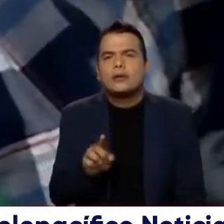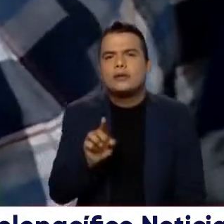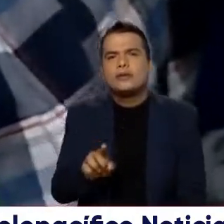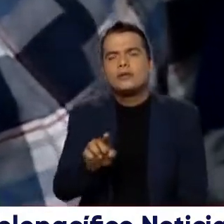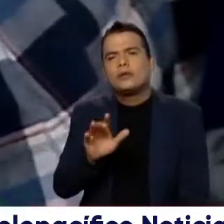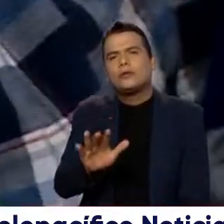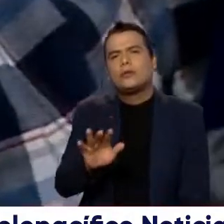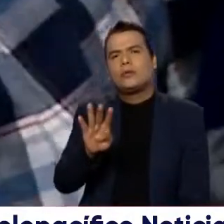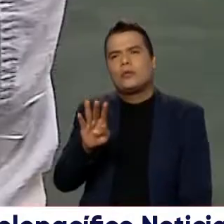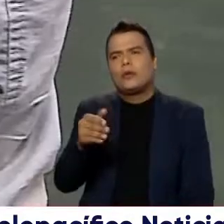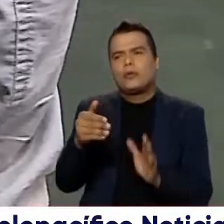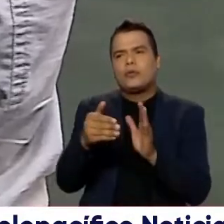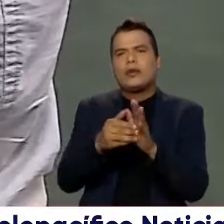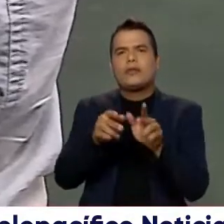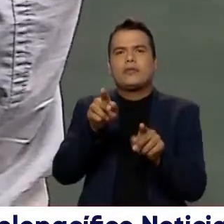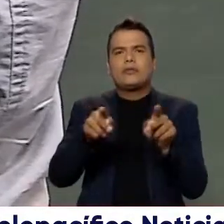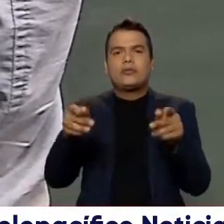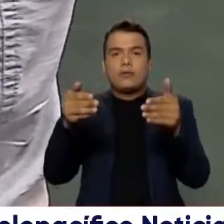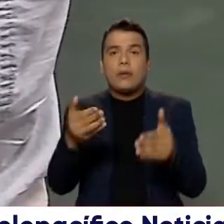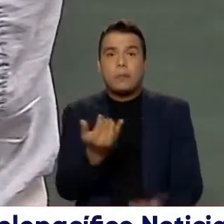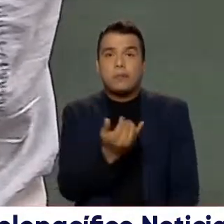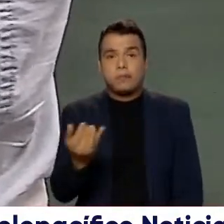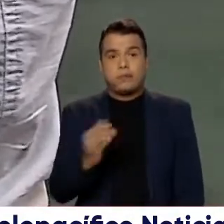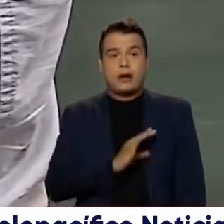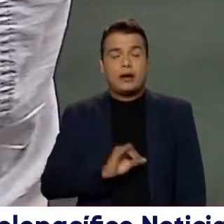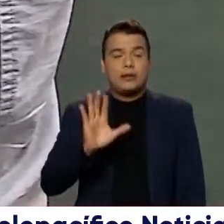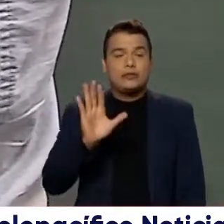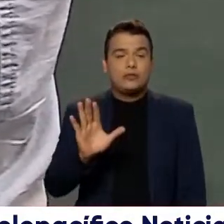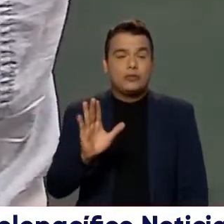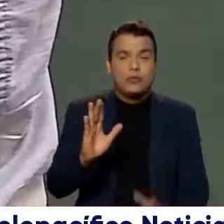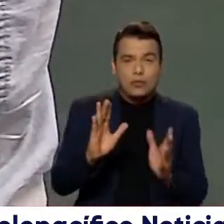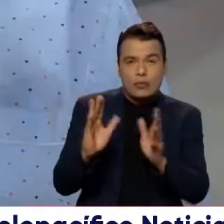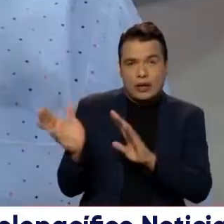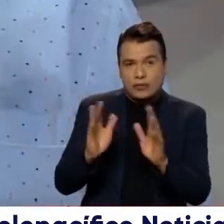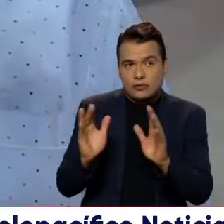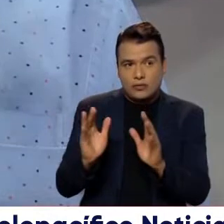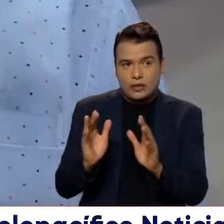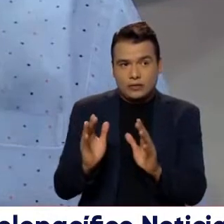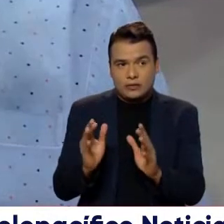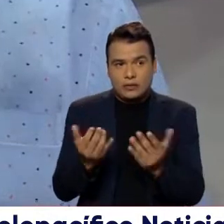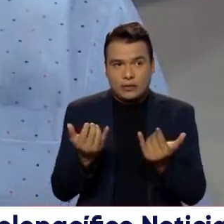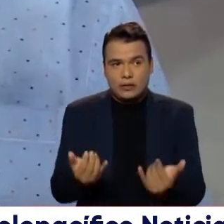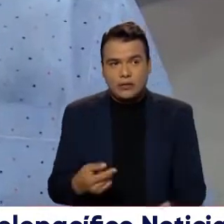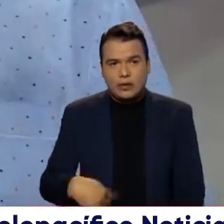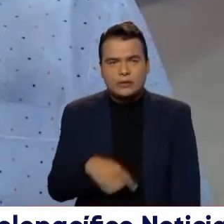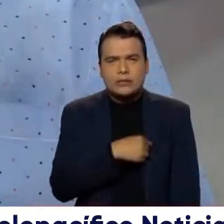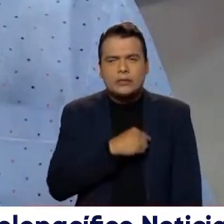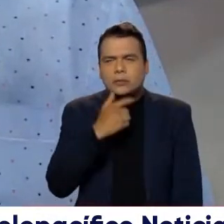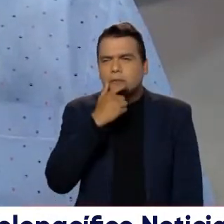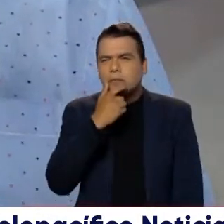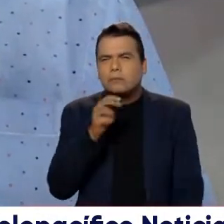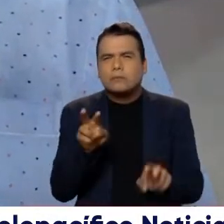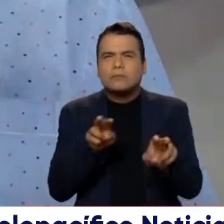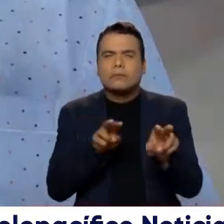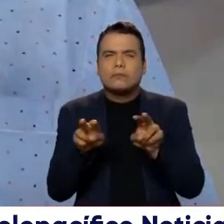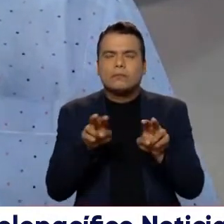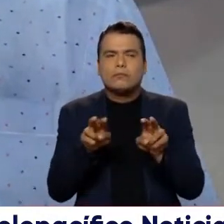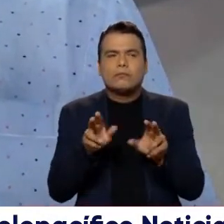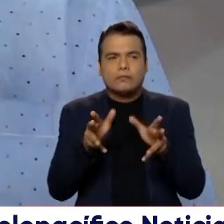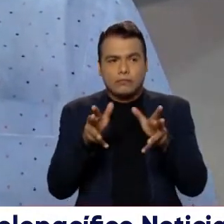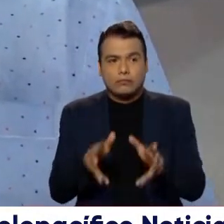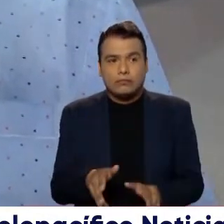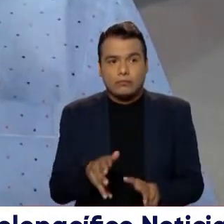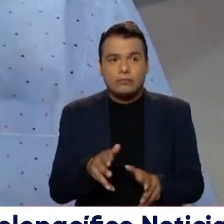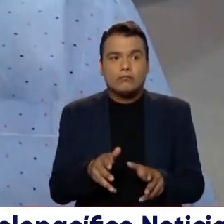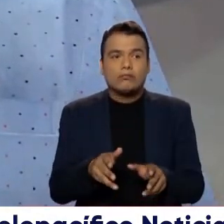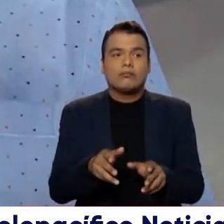154.000 personas en condición de discapacidad. Y lo que estamos evidenciando es que ha crecido